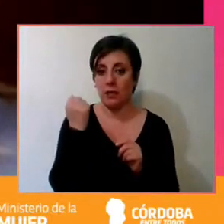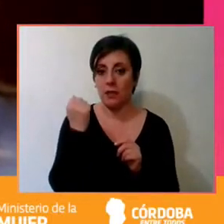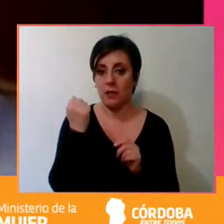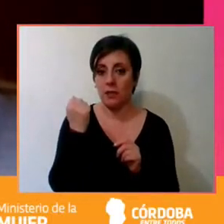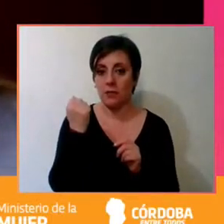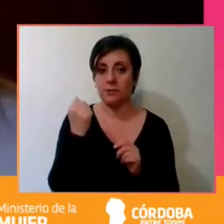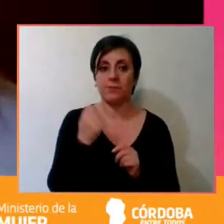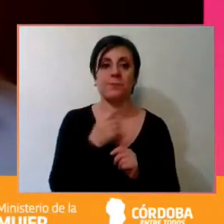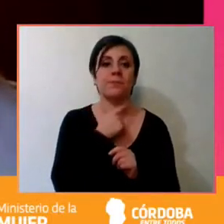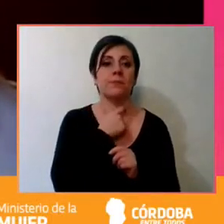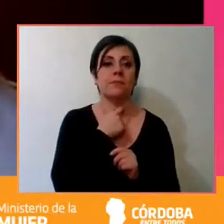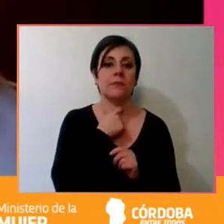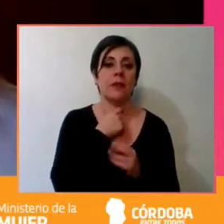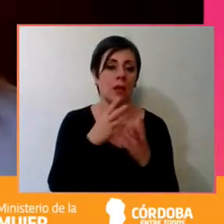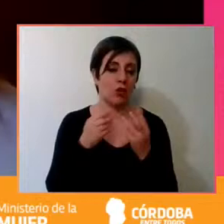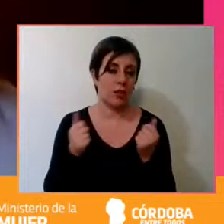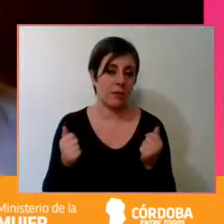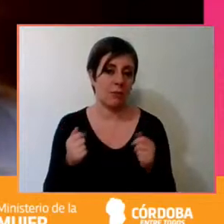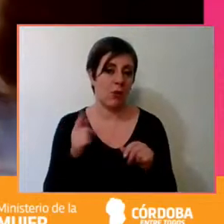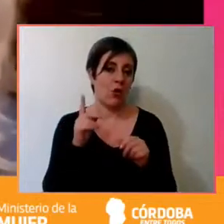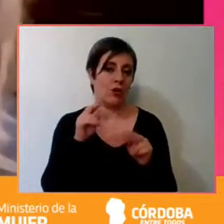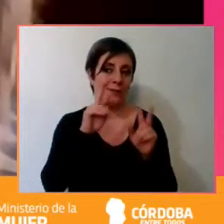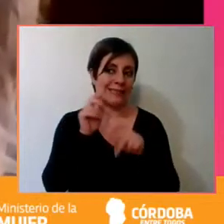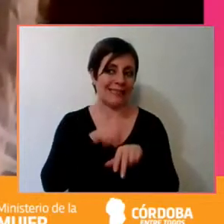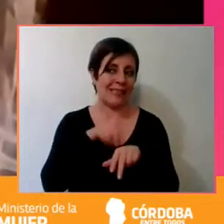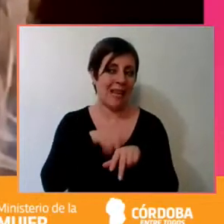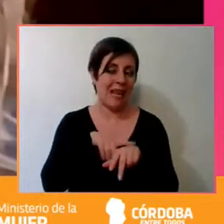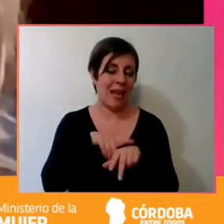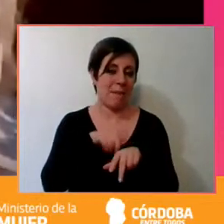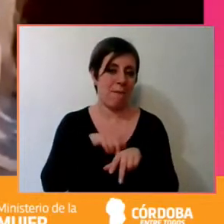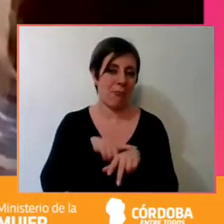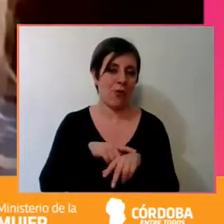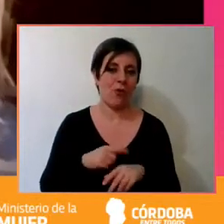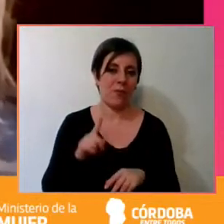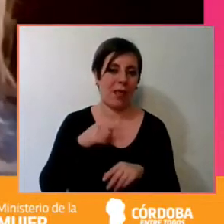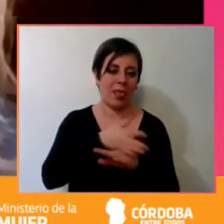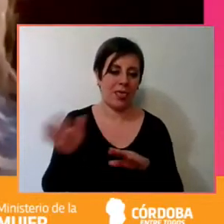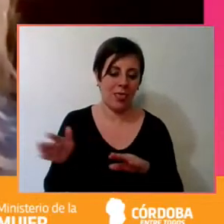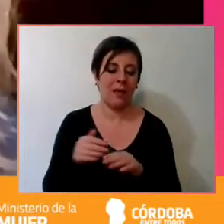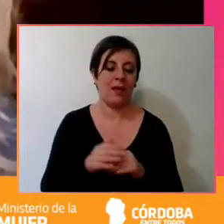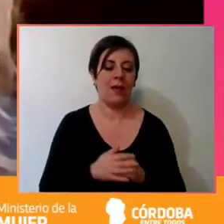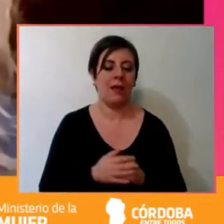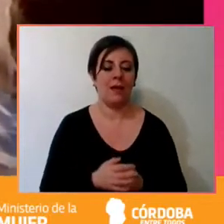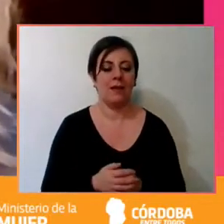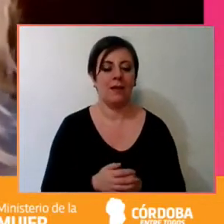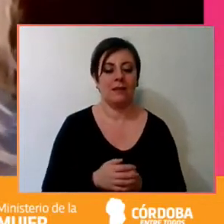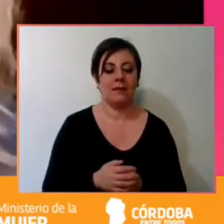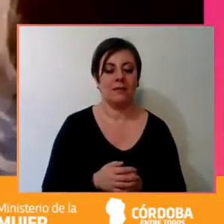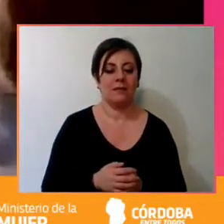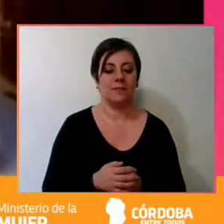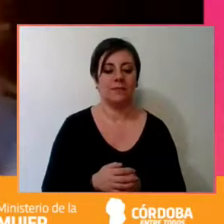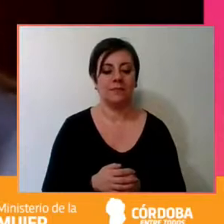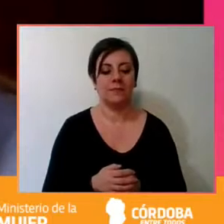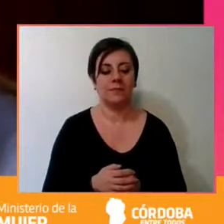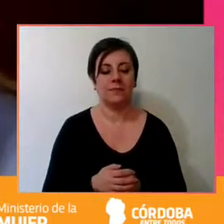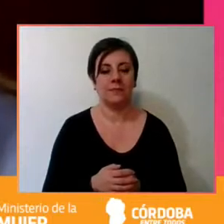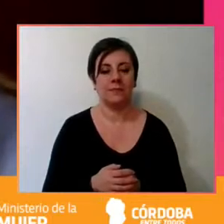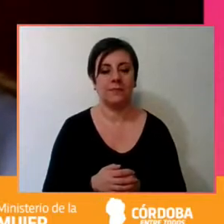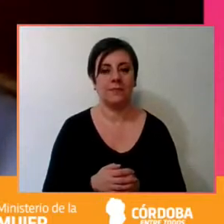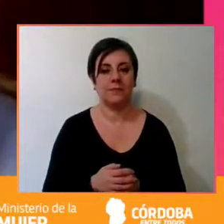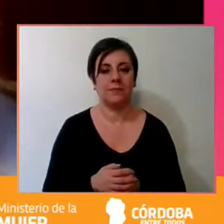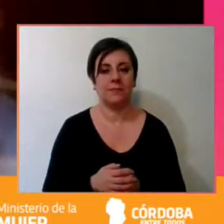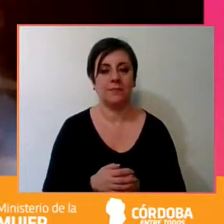Quiero cerrar por razones de tiempo para no irrumpir en los espacios que las compañeras